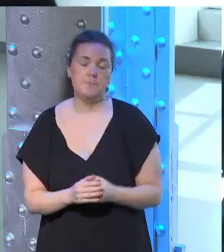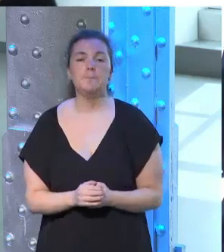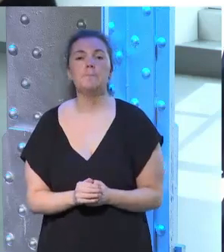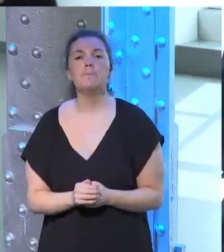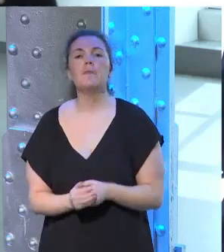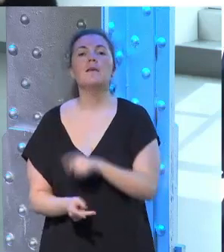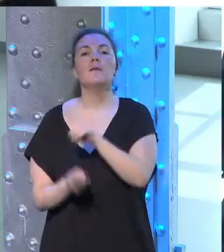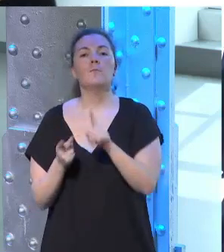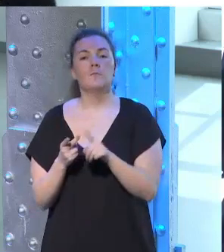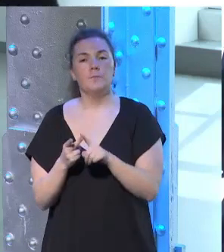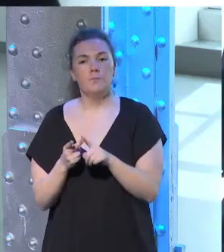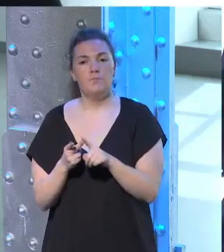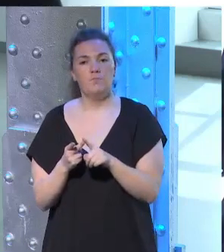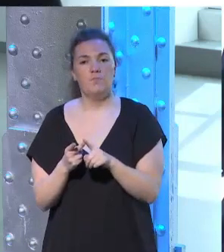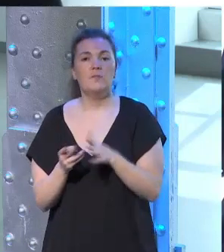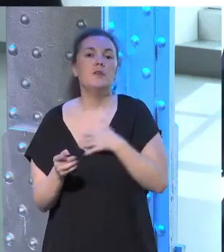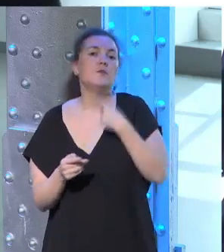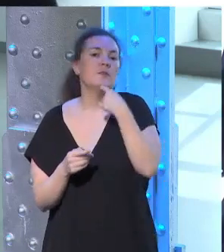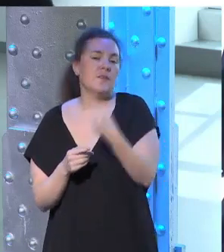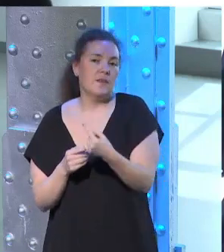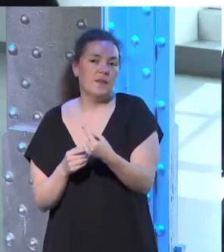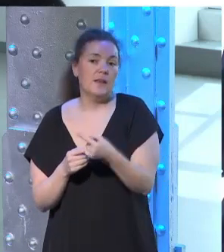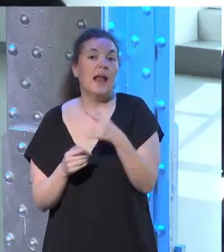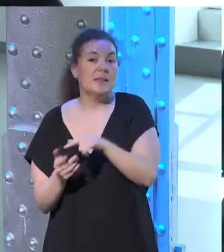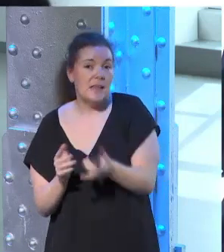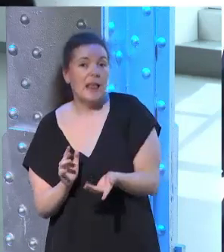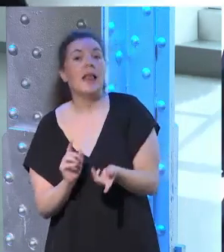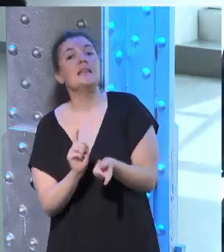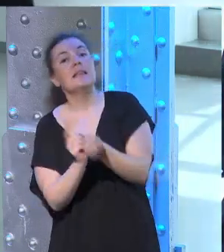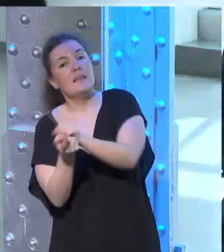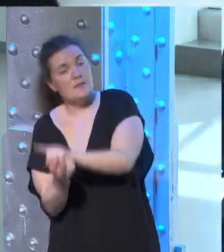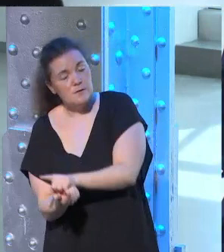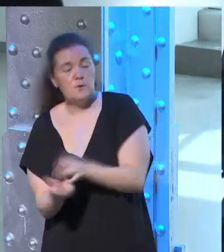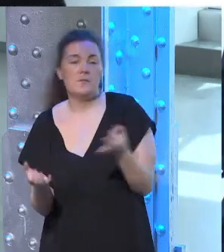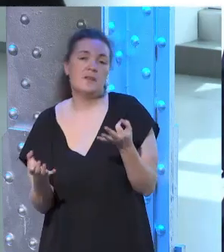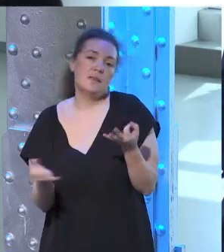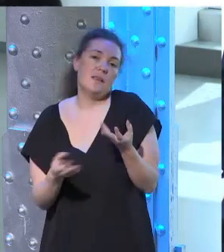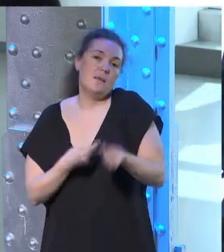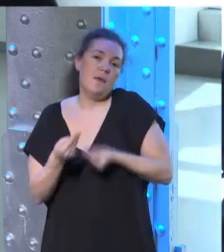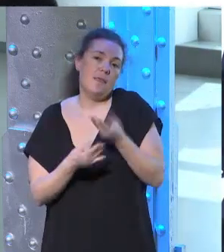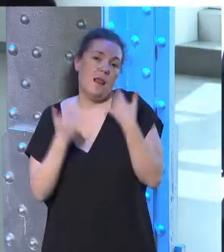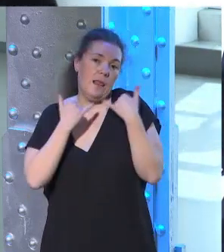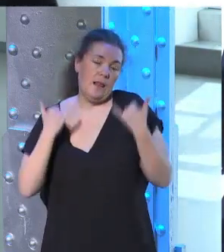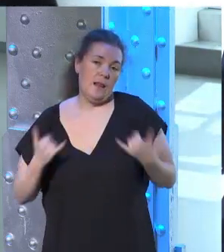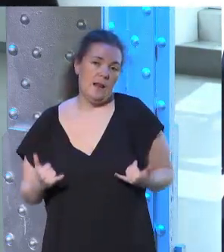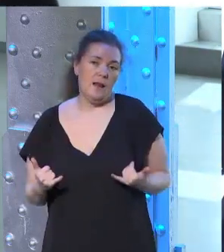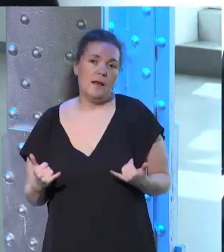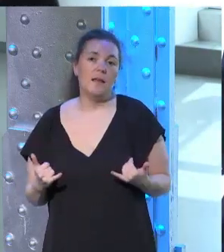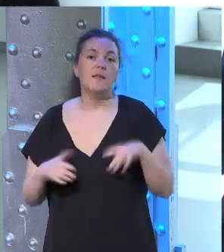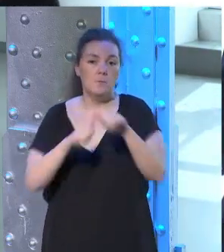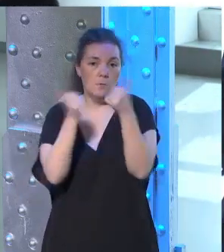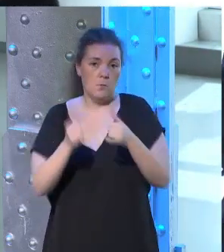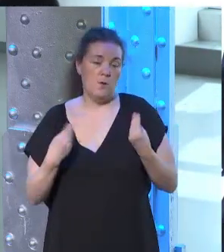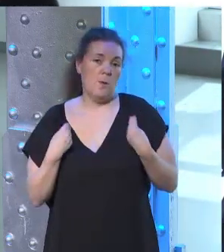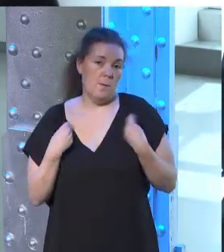En segundo lugar, sí que quiero decir que esta transición, ¿no?, que hay que hacer energética, ¿no?, y de un nuevo modelo de vida y